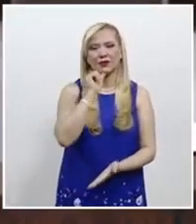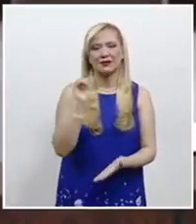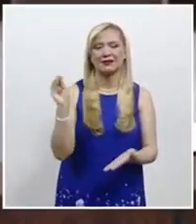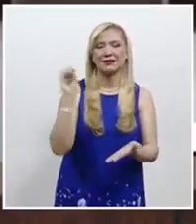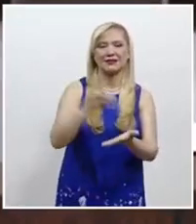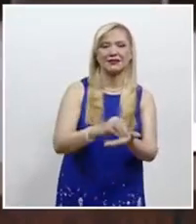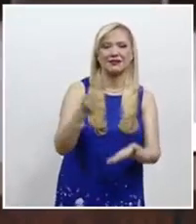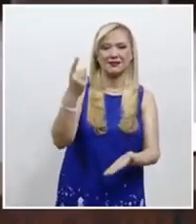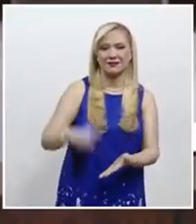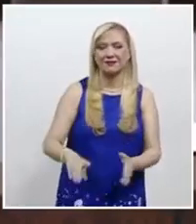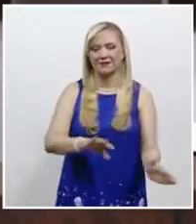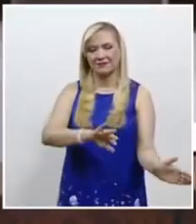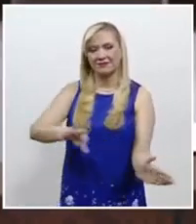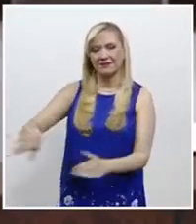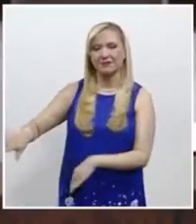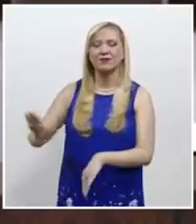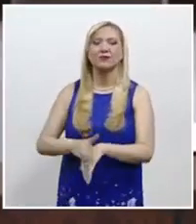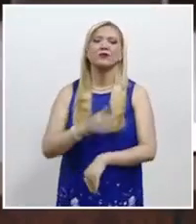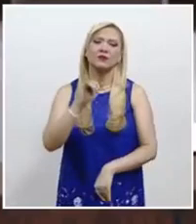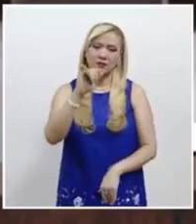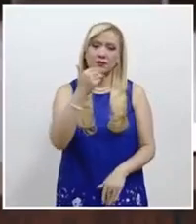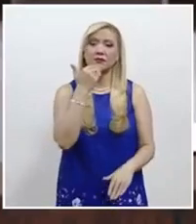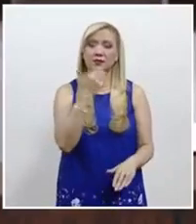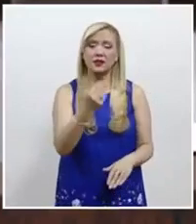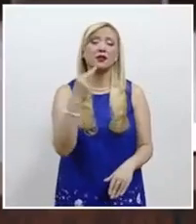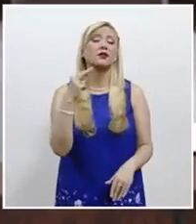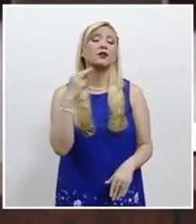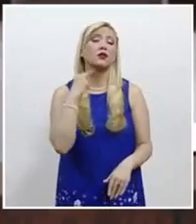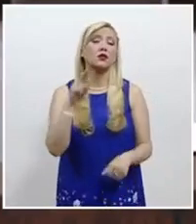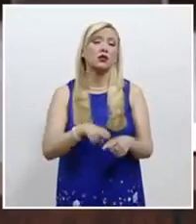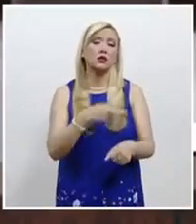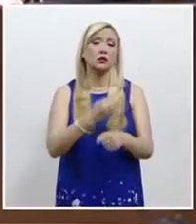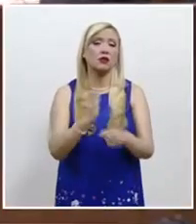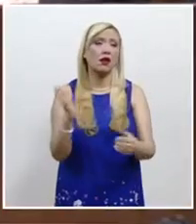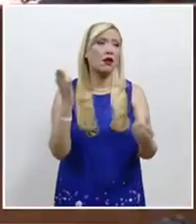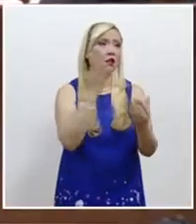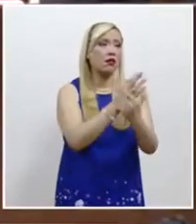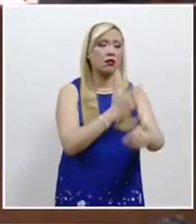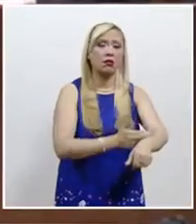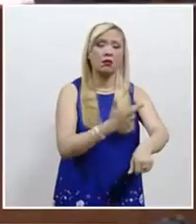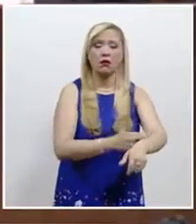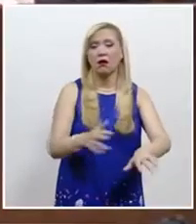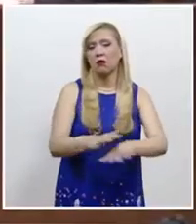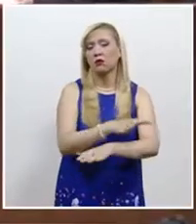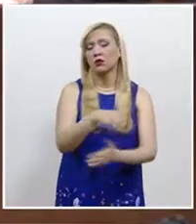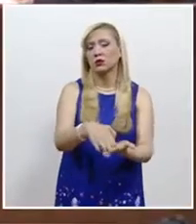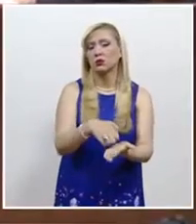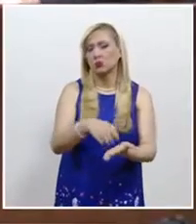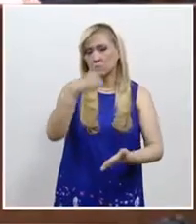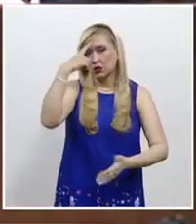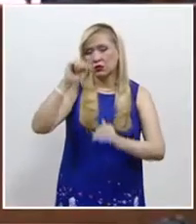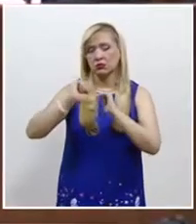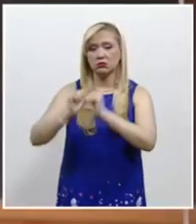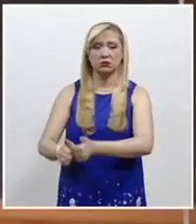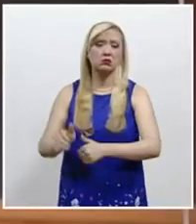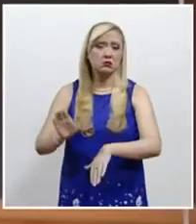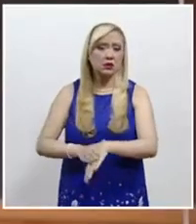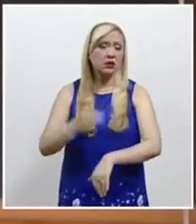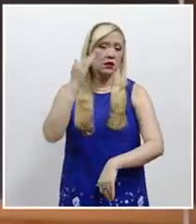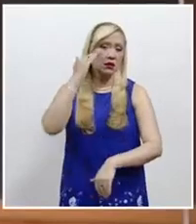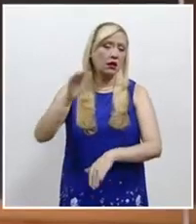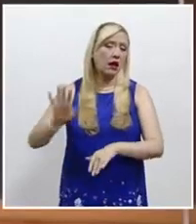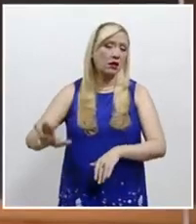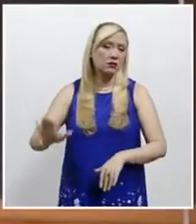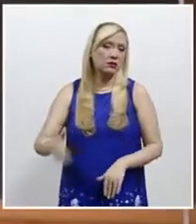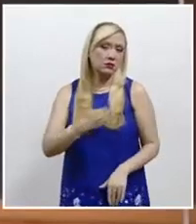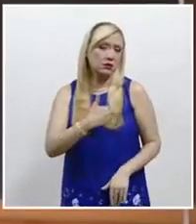realizó el partido por cuanto a la posible prórroga de su dirigencia. 4 de los magistrados apoyaron el proyecto al determinar